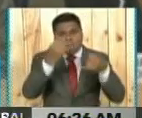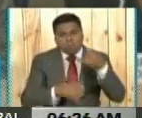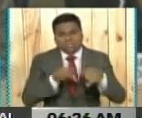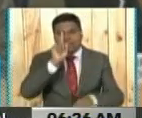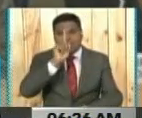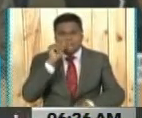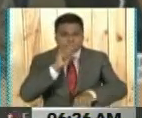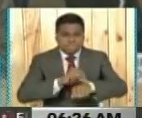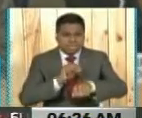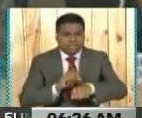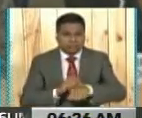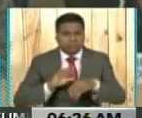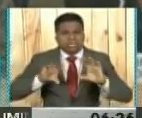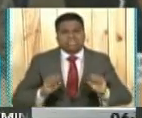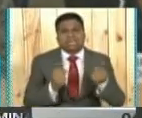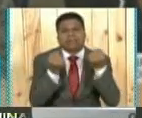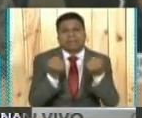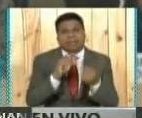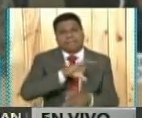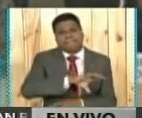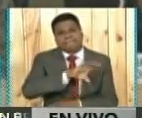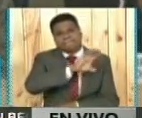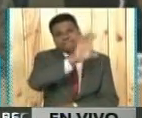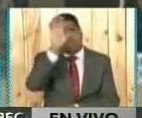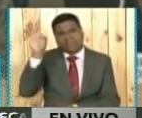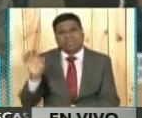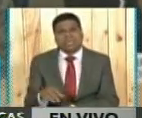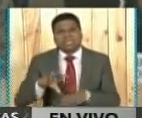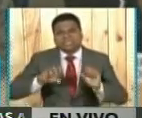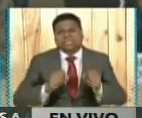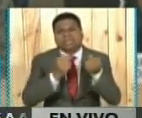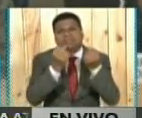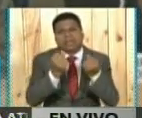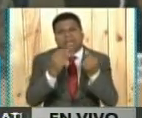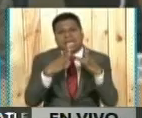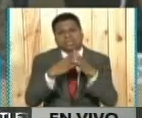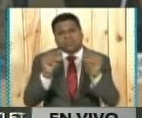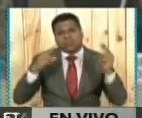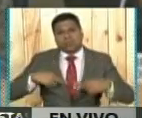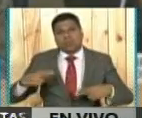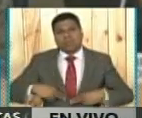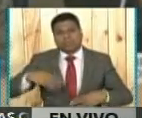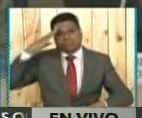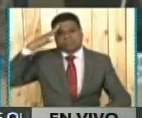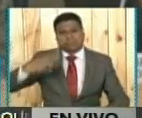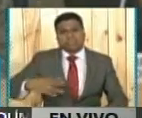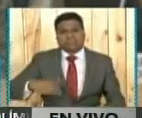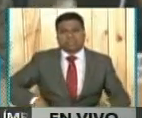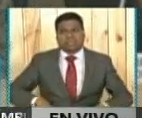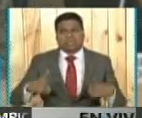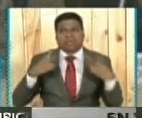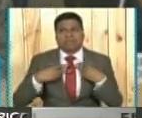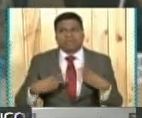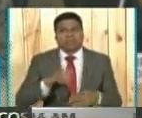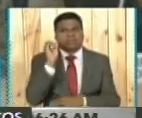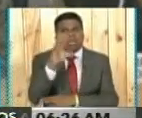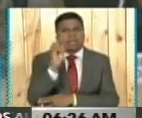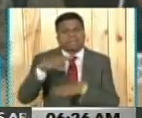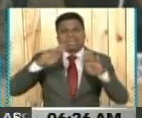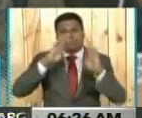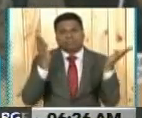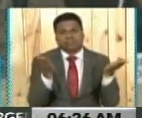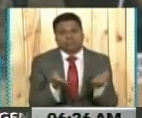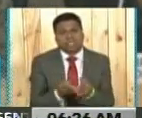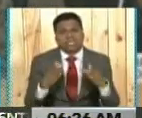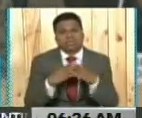minuto, de salvar el planeta, de salvar a la especie humana, los militantes de la vida. Es una campaña mundial que nosotros